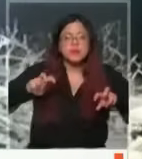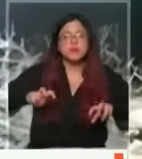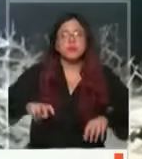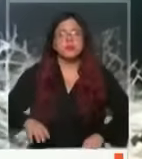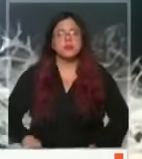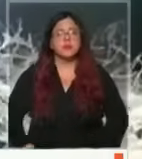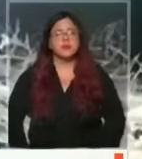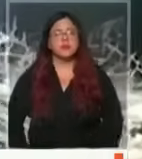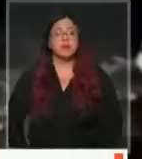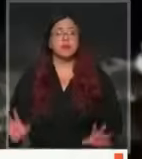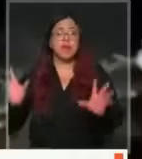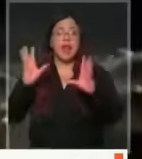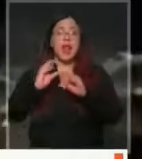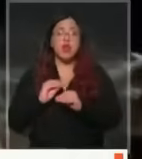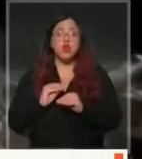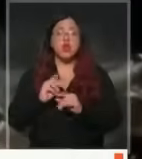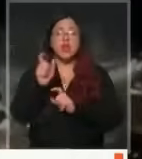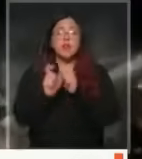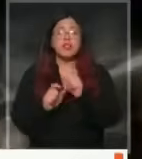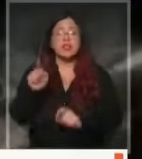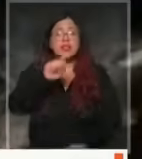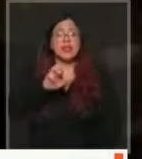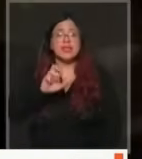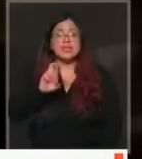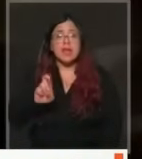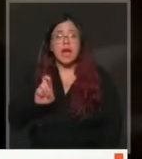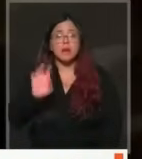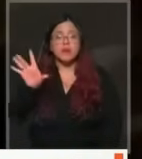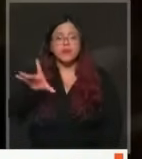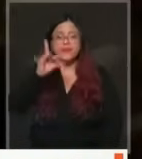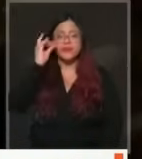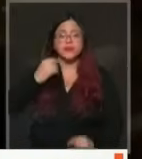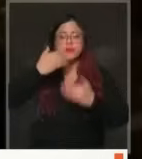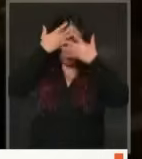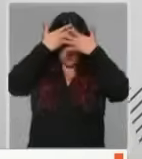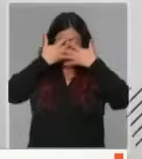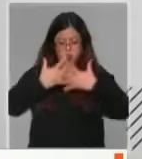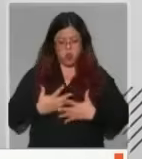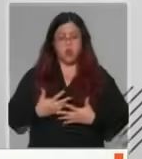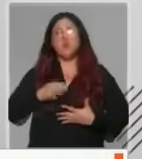Entrada la noche, efectivos del CEP descubrieron el torso de la víctima.